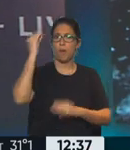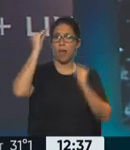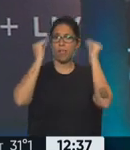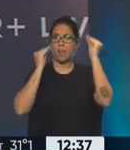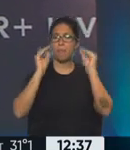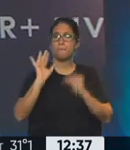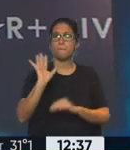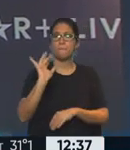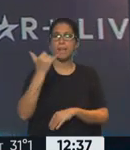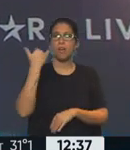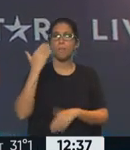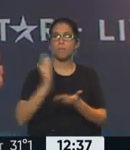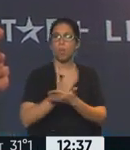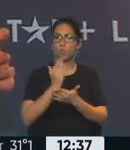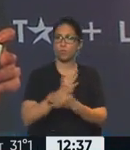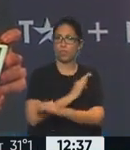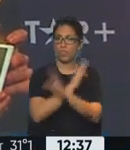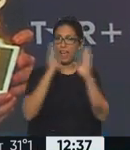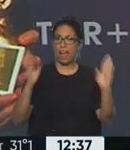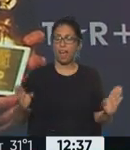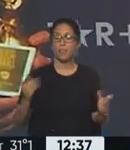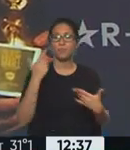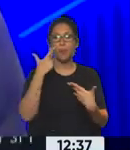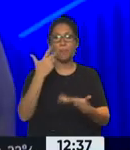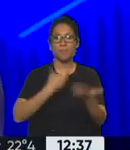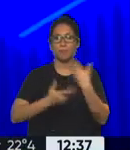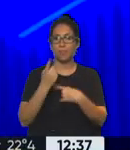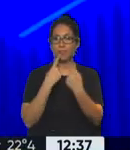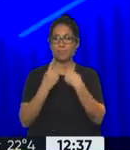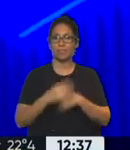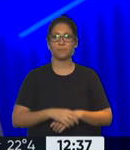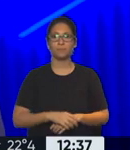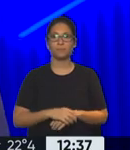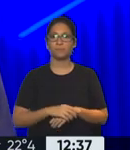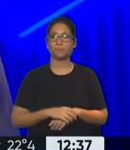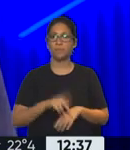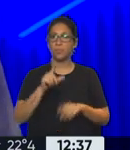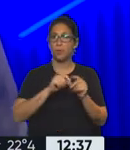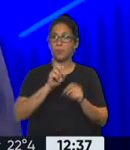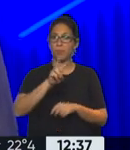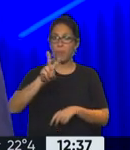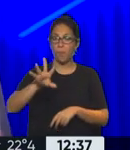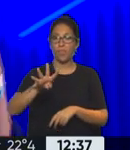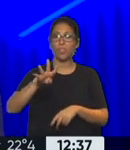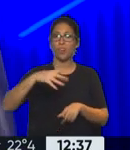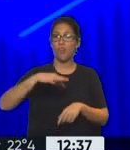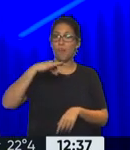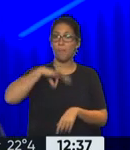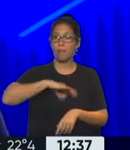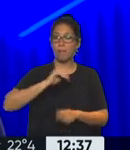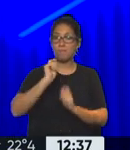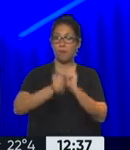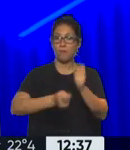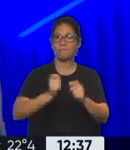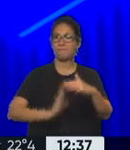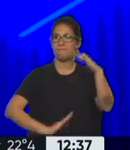Mejor Producción del Año. Compartimos los testimonios de Wos. Y pasó la entrega número 24 de los premios Gardel. El premio mayor de